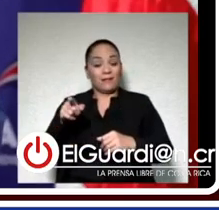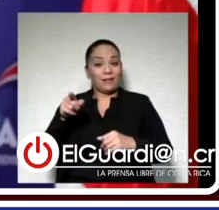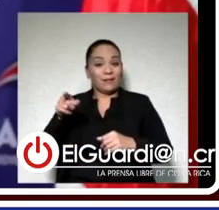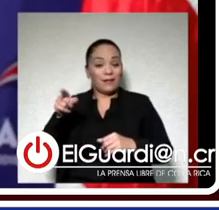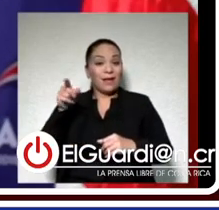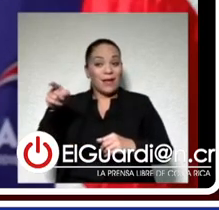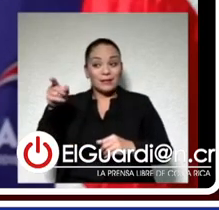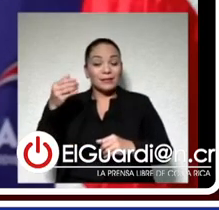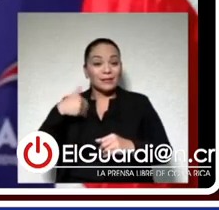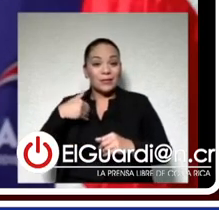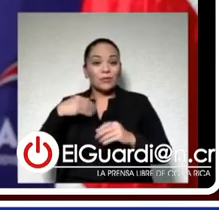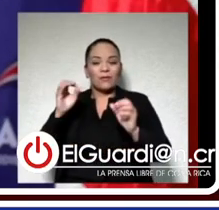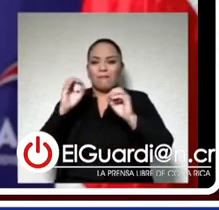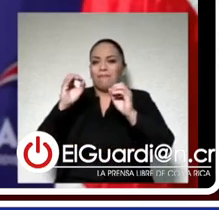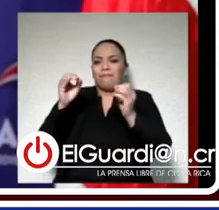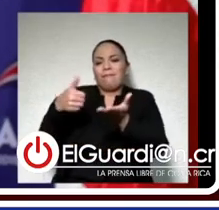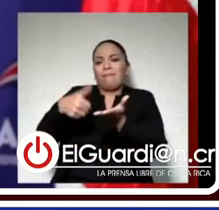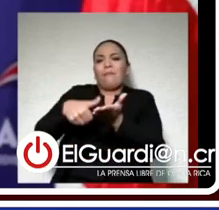fracción oficialista.